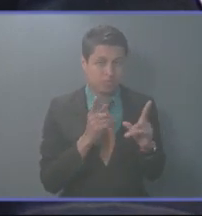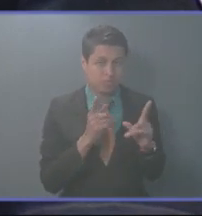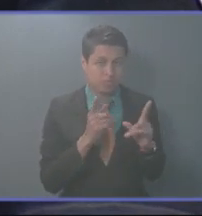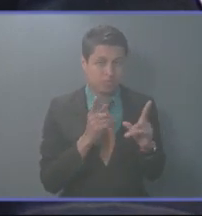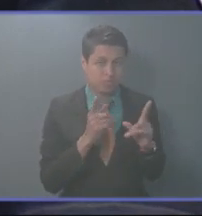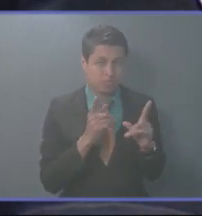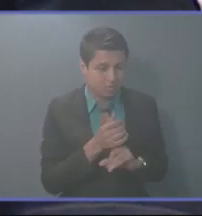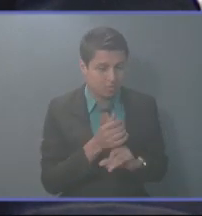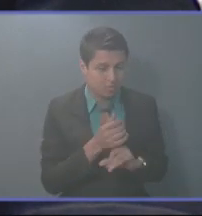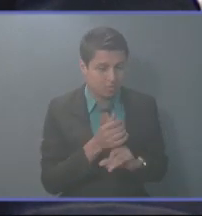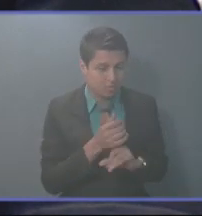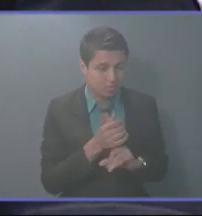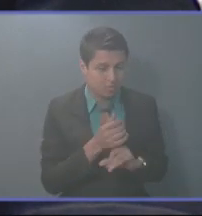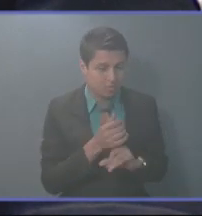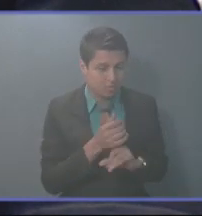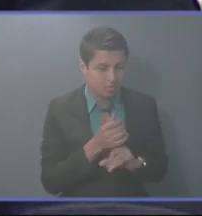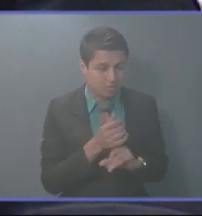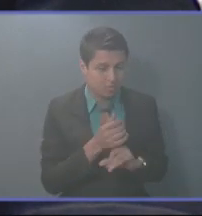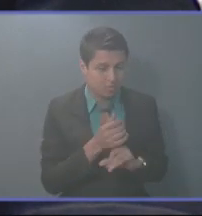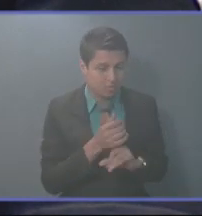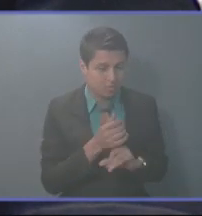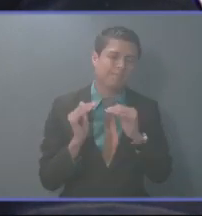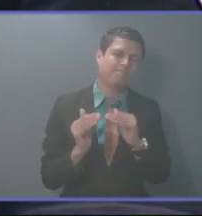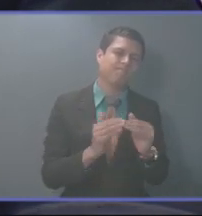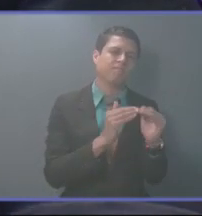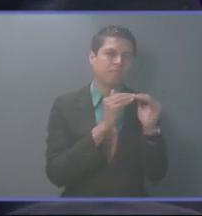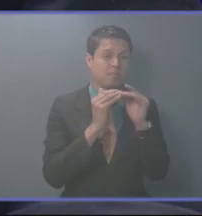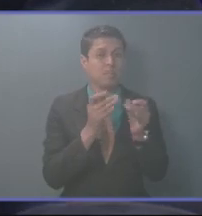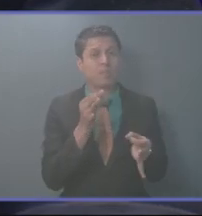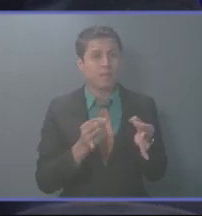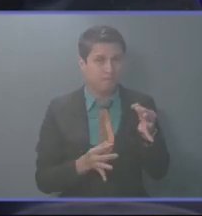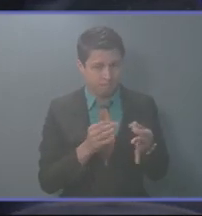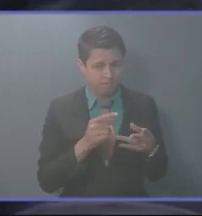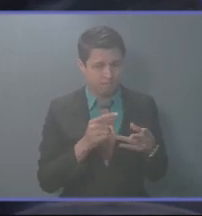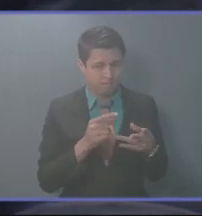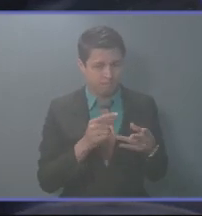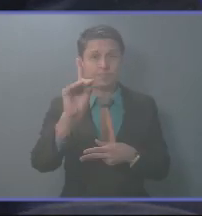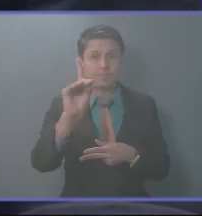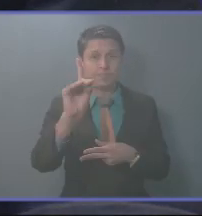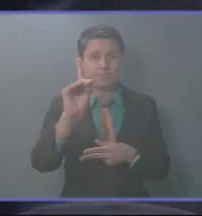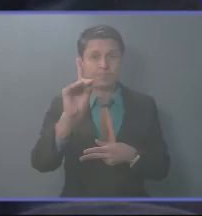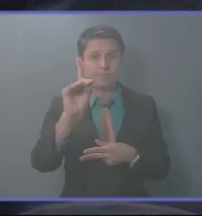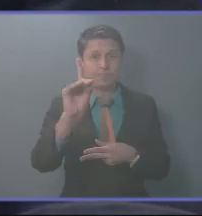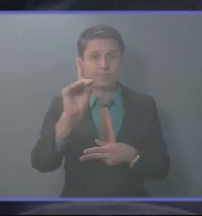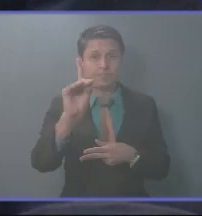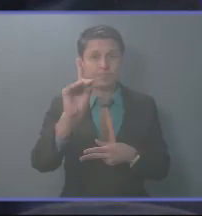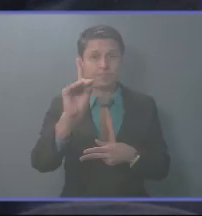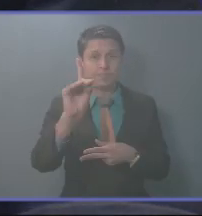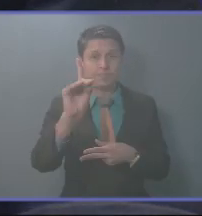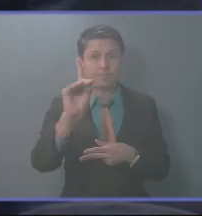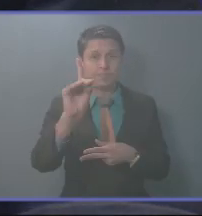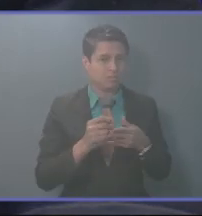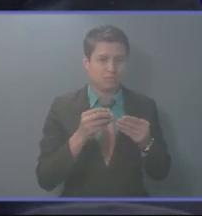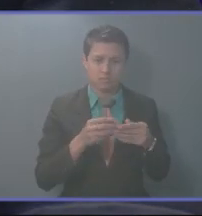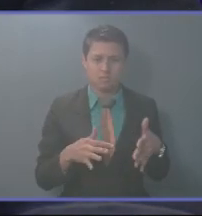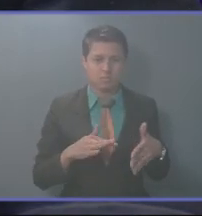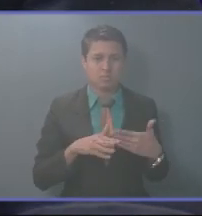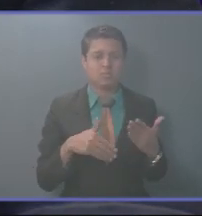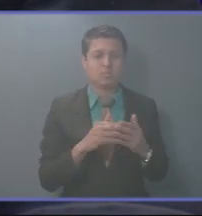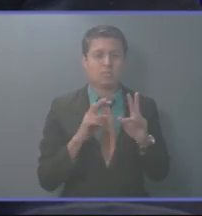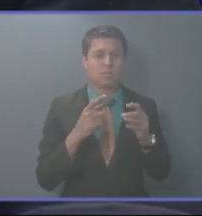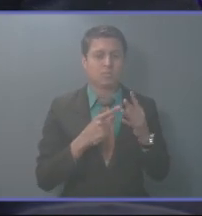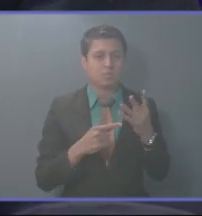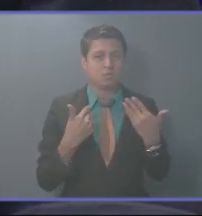resultado judicial o administrativo sea equitativo y justo. D. Principio de imprescriptibilidad de los crímenes de